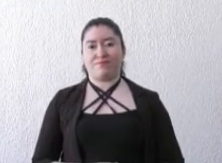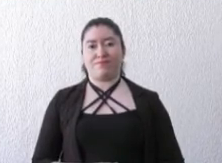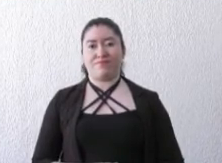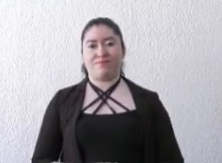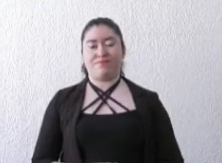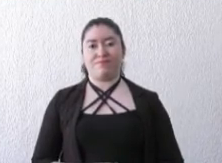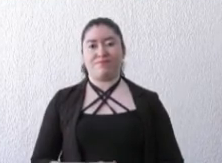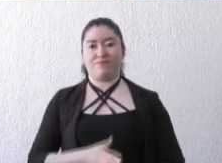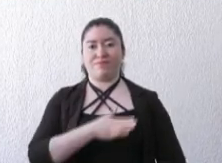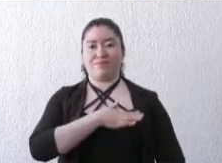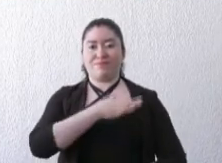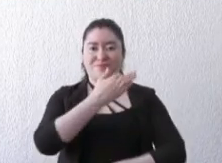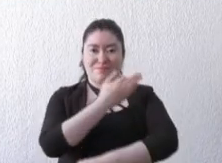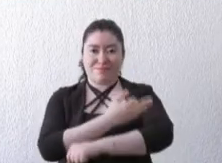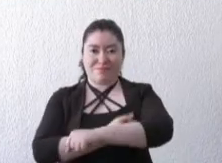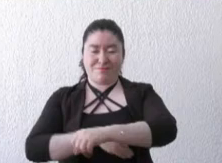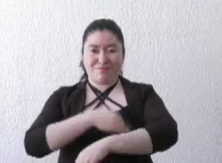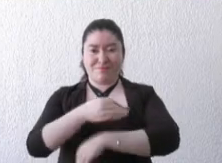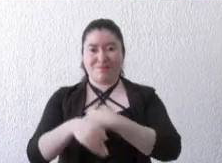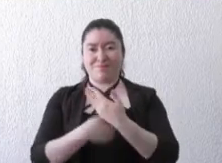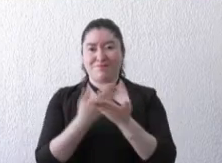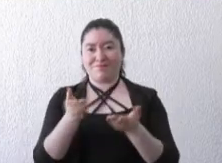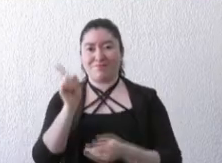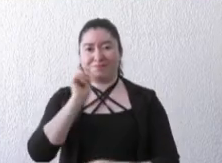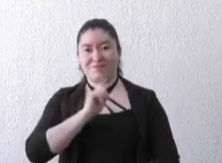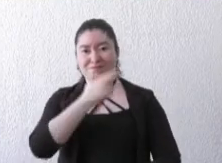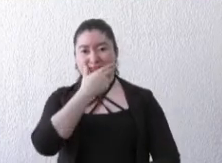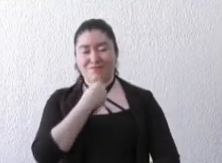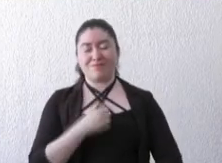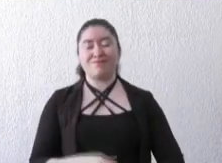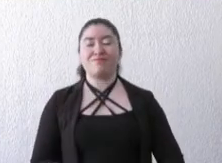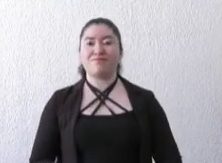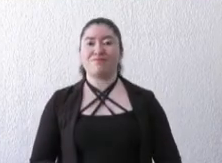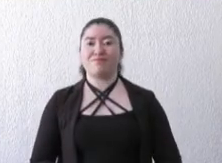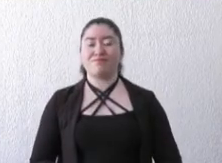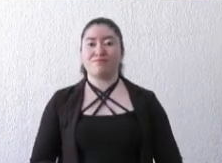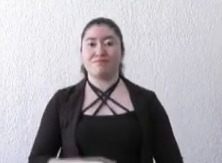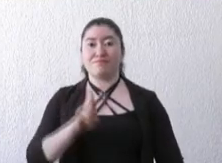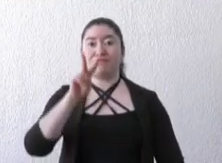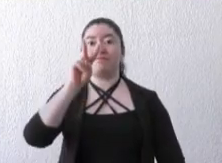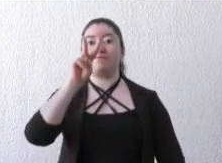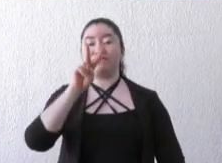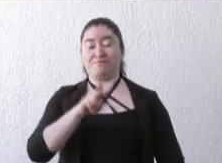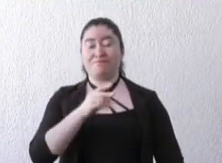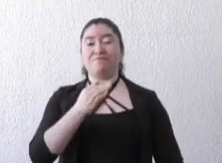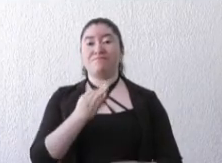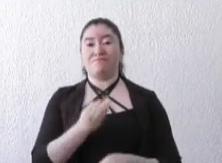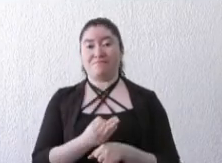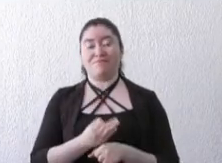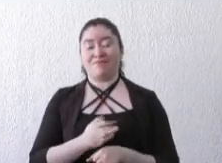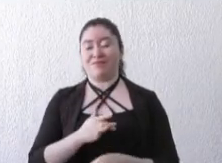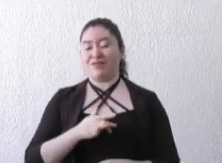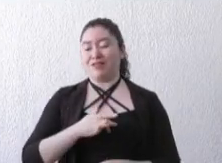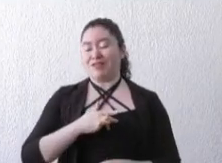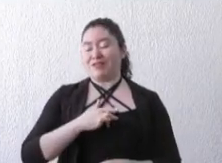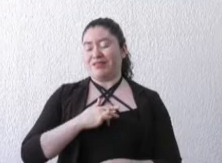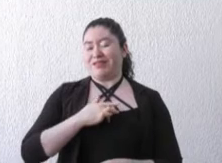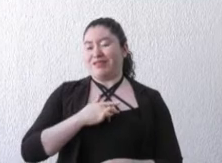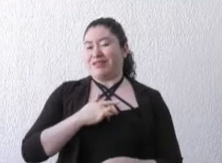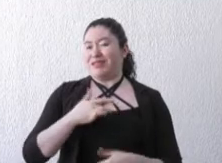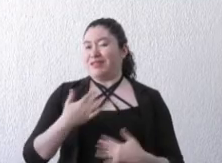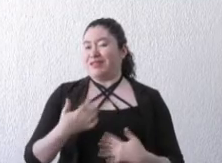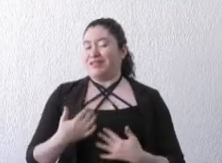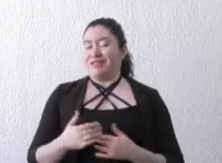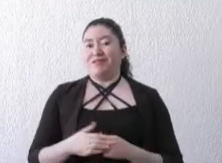Muy buenas tardes a todas y todos. Estoy francamente conmovida y espero que no